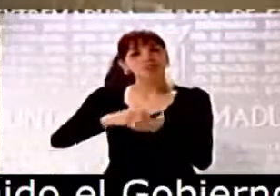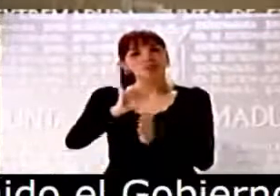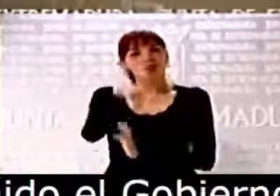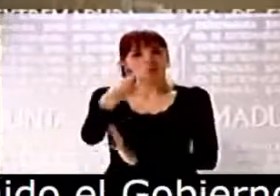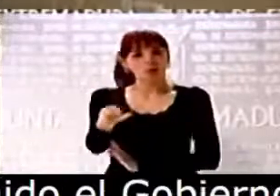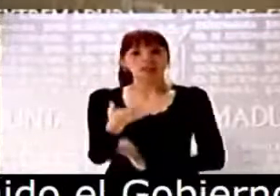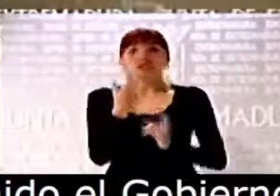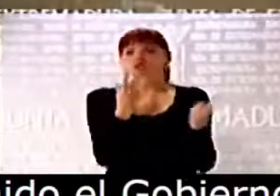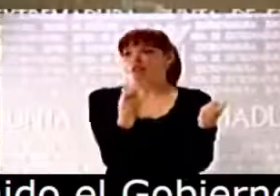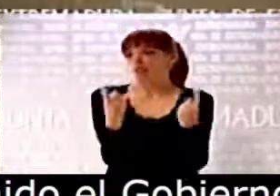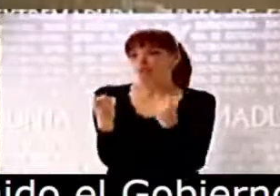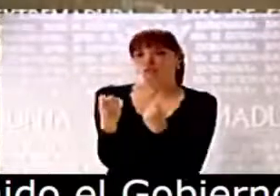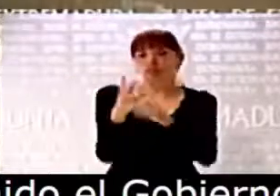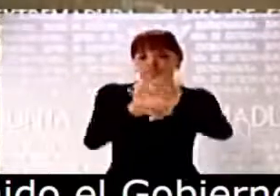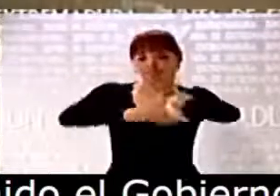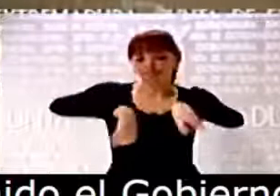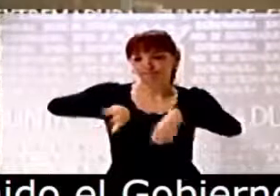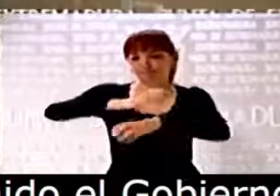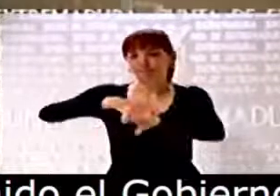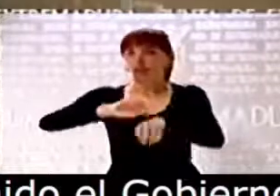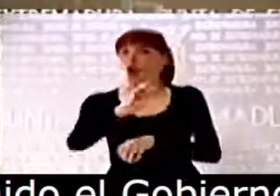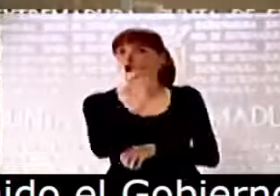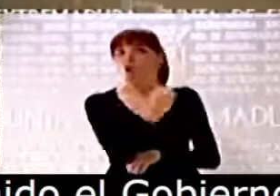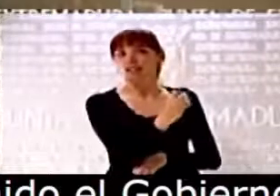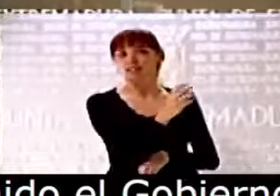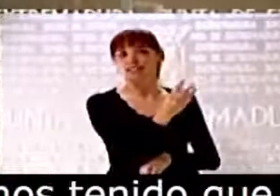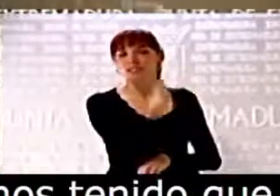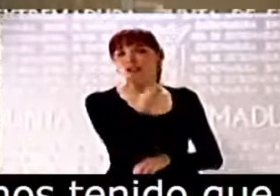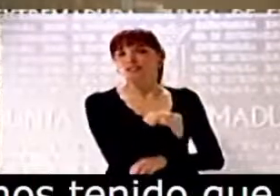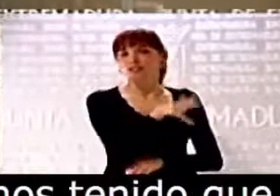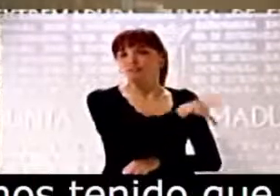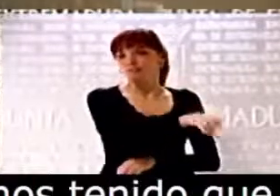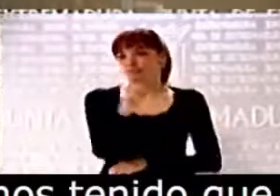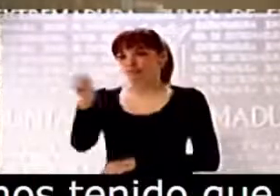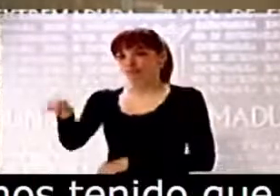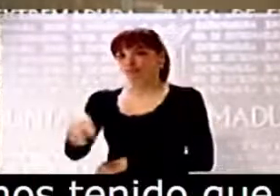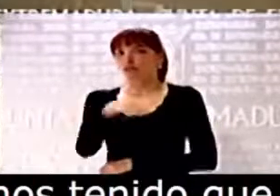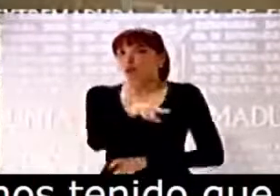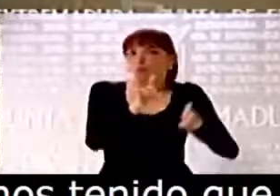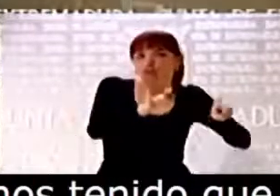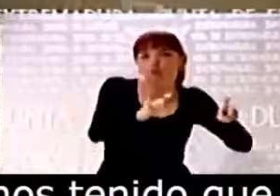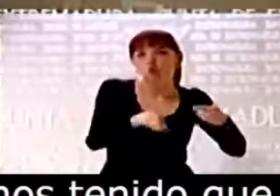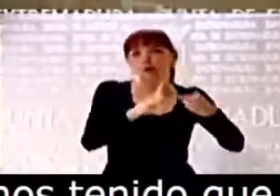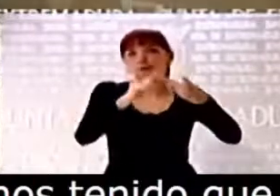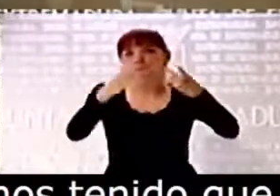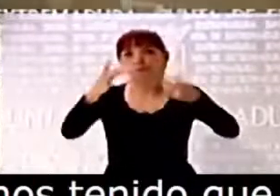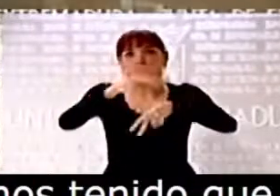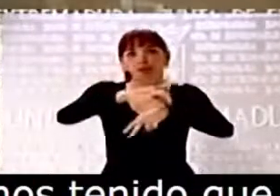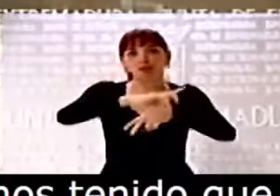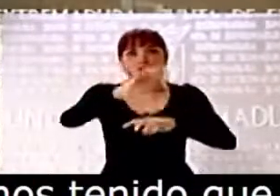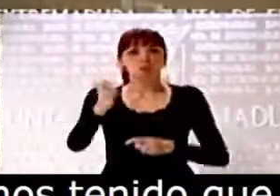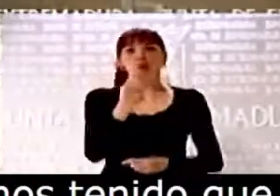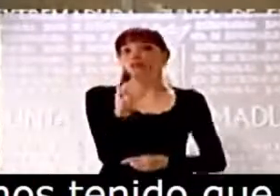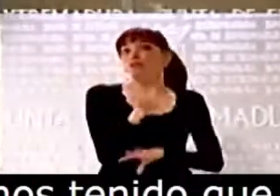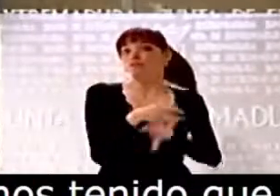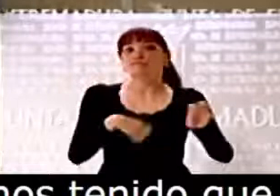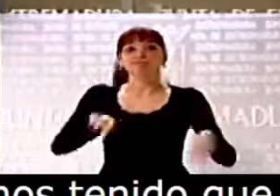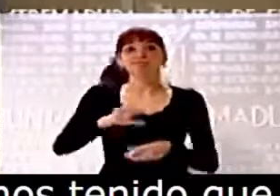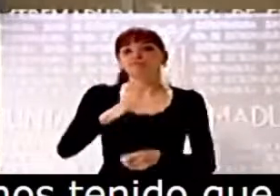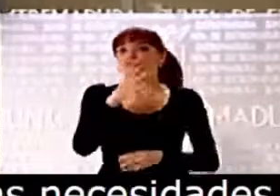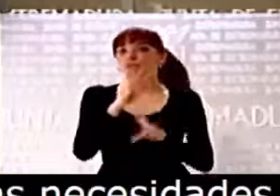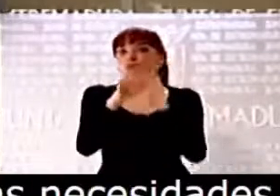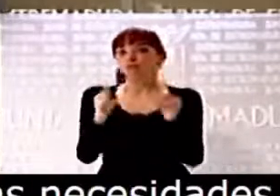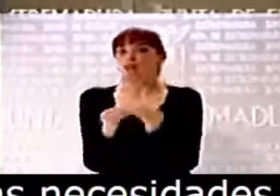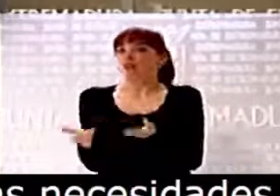las necesitábamos también para otras muchas necesidades, que es tener más maestros y más sanitarios y hacer frente al conjunto de las demandas